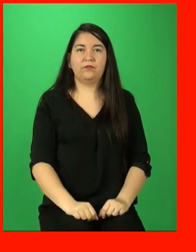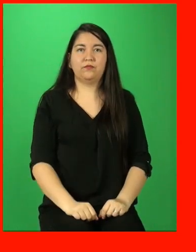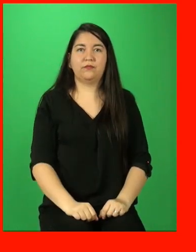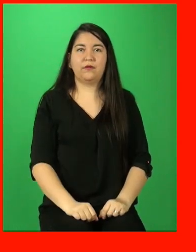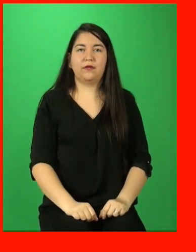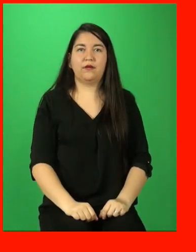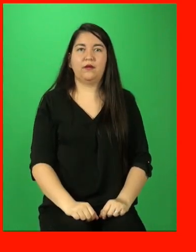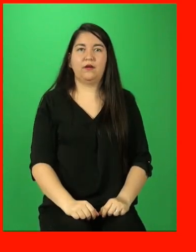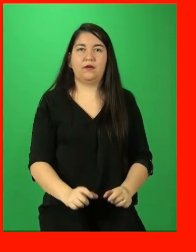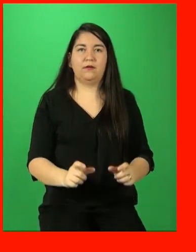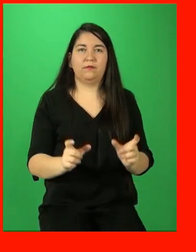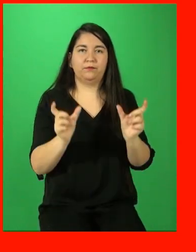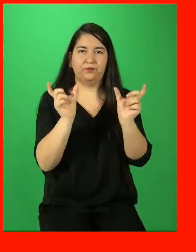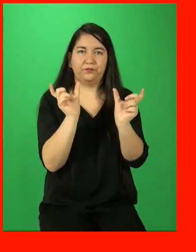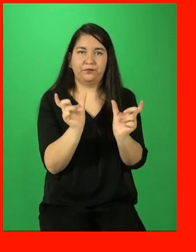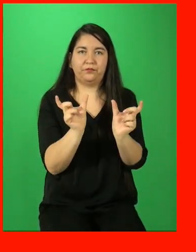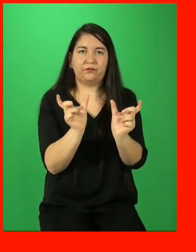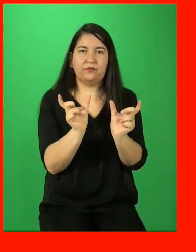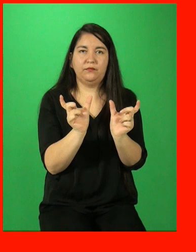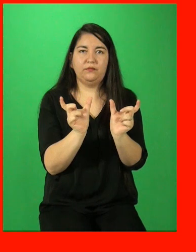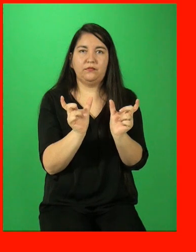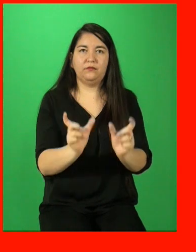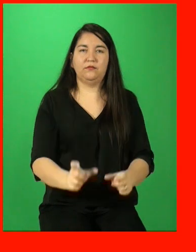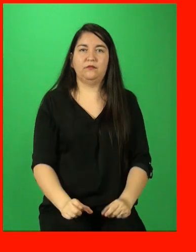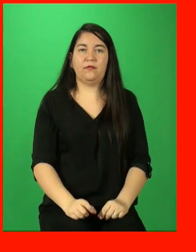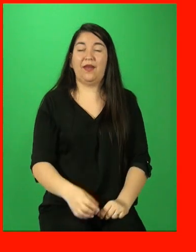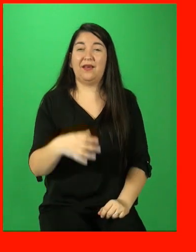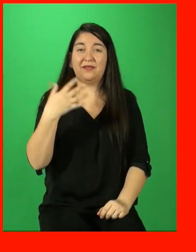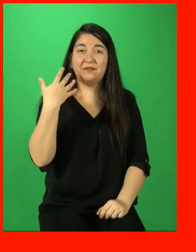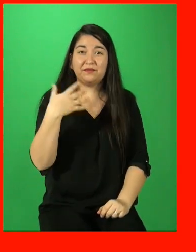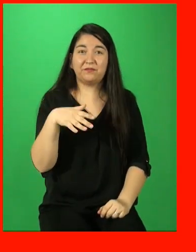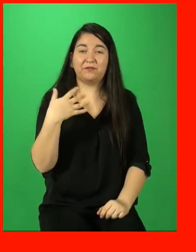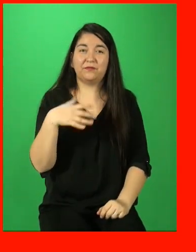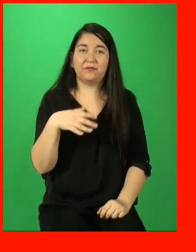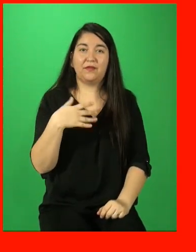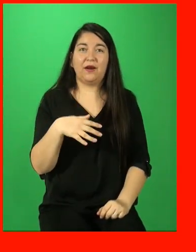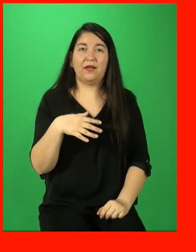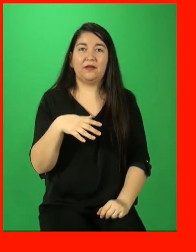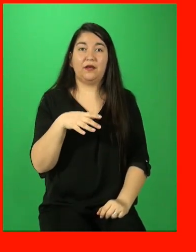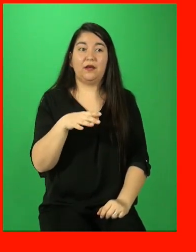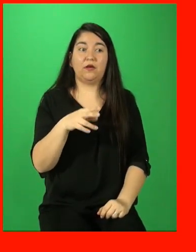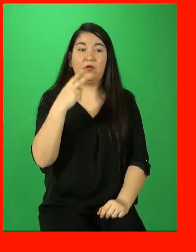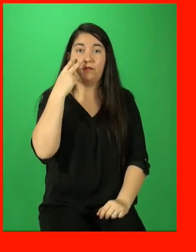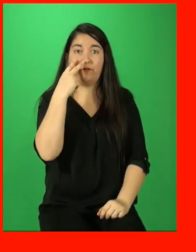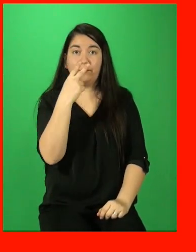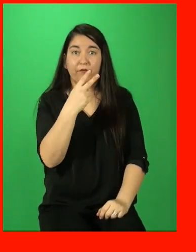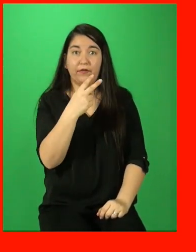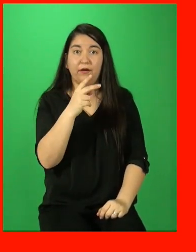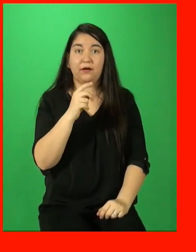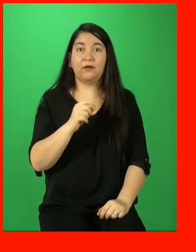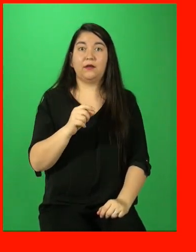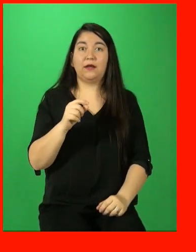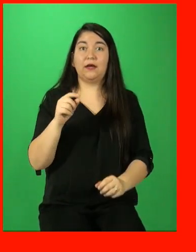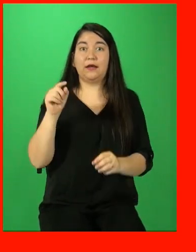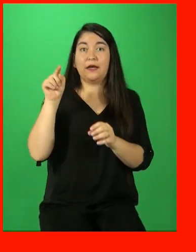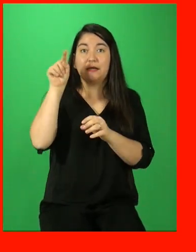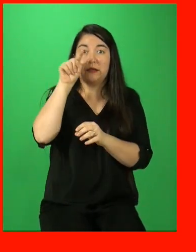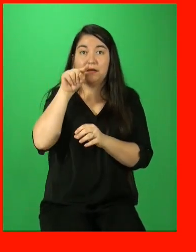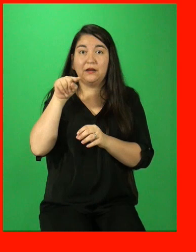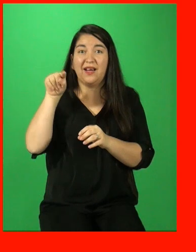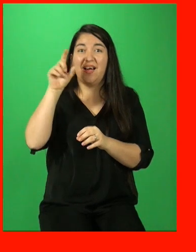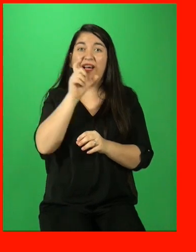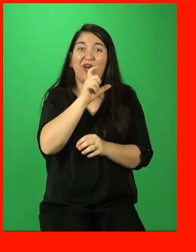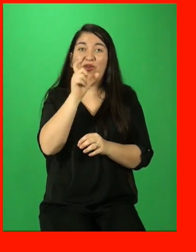se denominan productos. Muy importante destacar lo que está acá en los circulitos rojos,